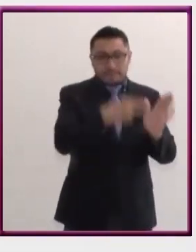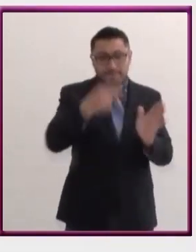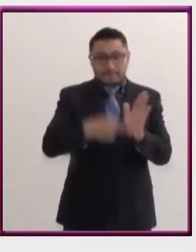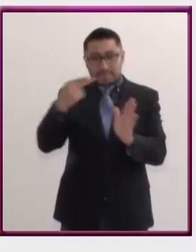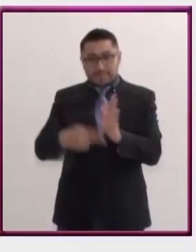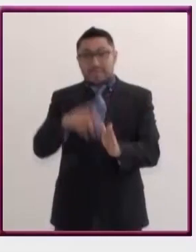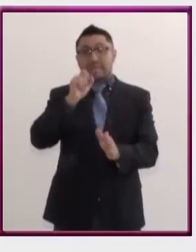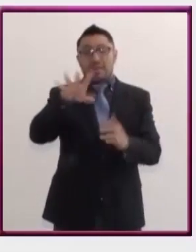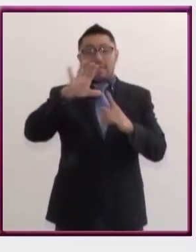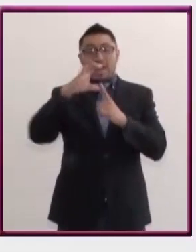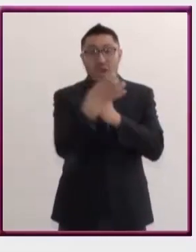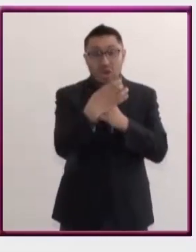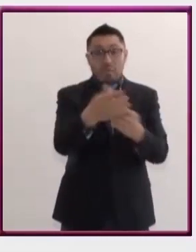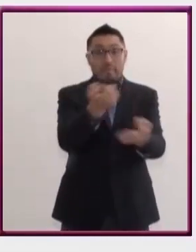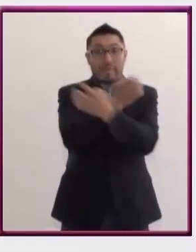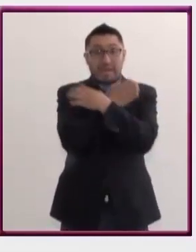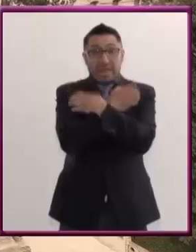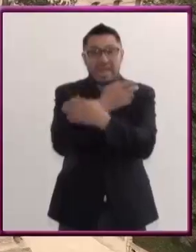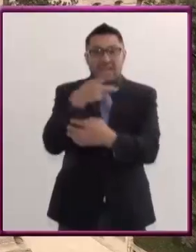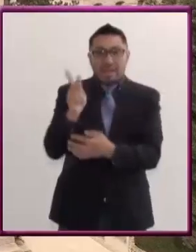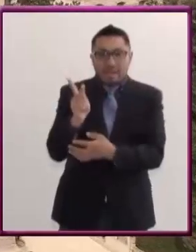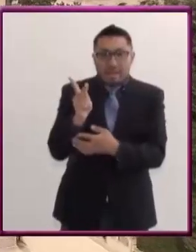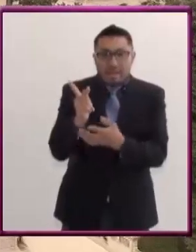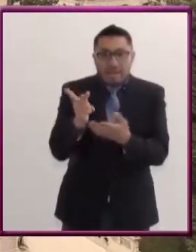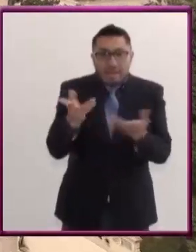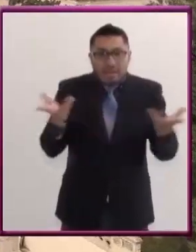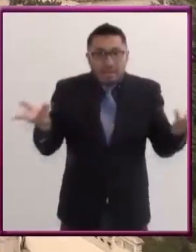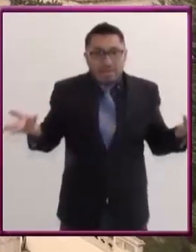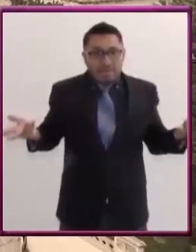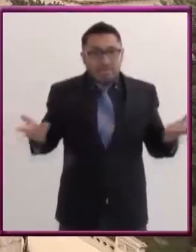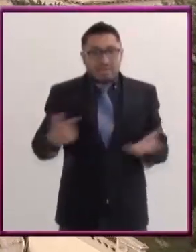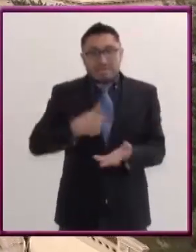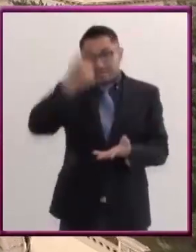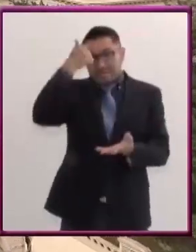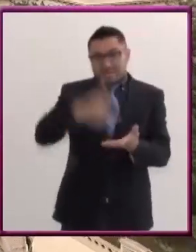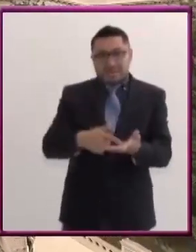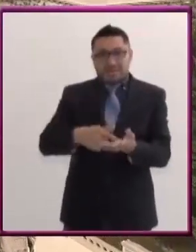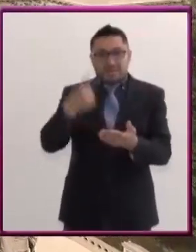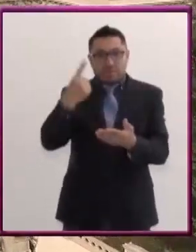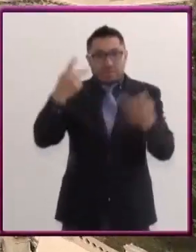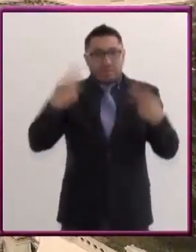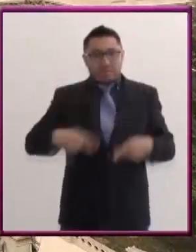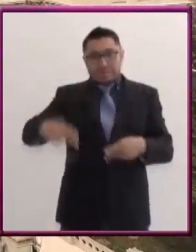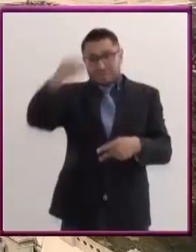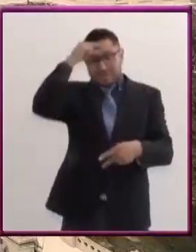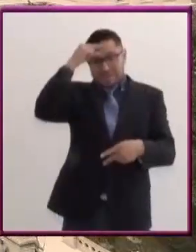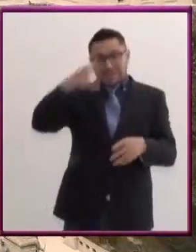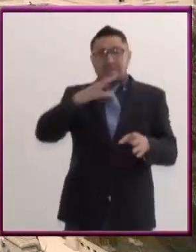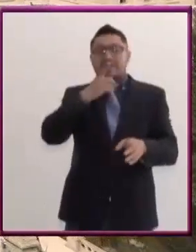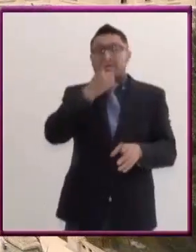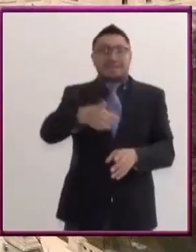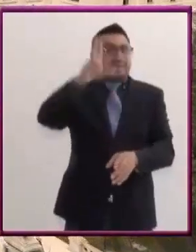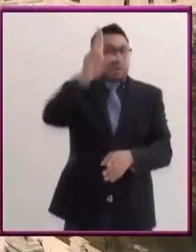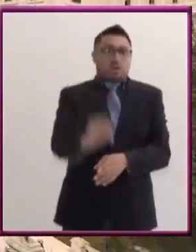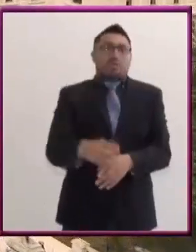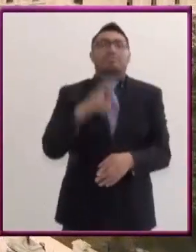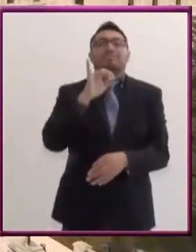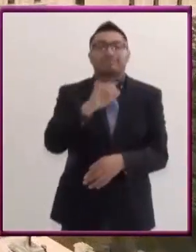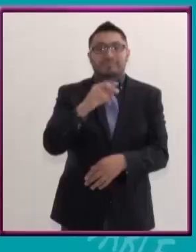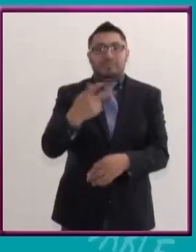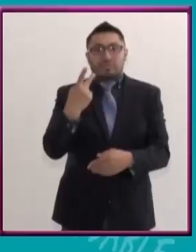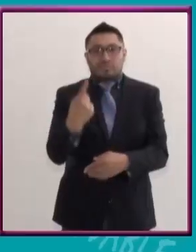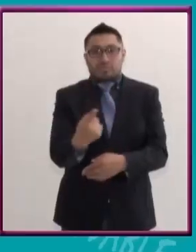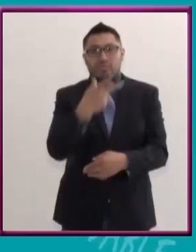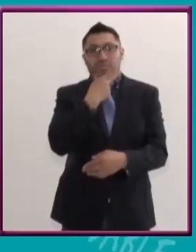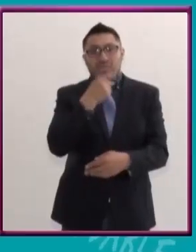filtros, incluso el del Comité de Educación, pero... Yo me imagino que tuvo que haber llegado alguien sensato a detener todo eso, ¿no? Sí,